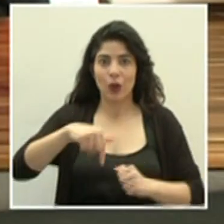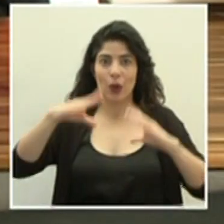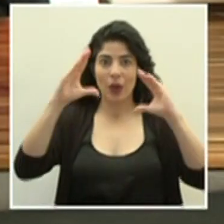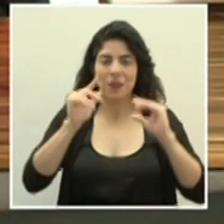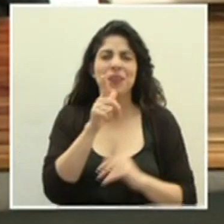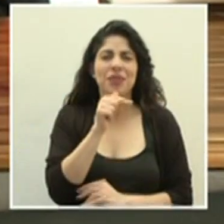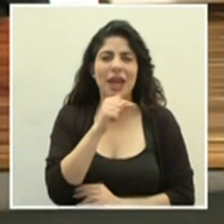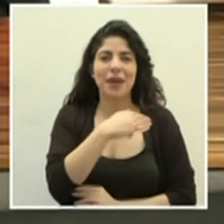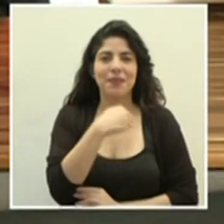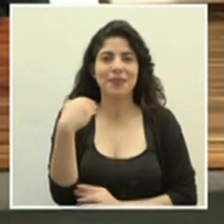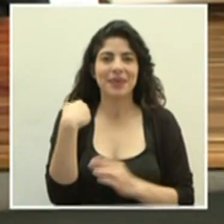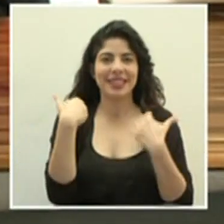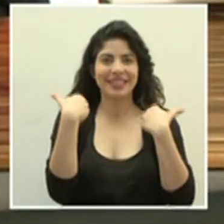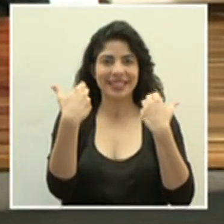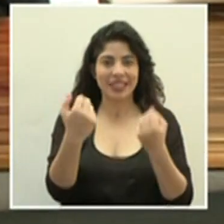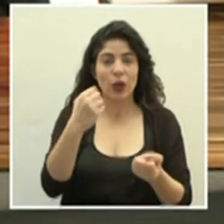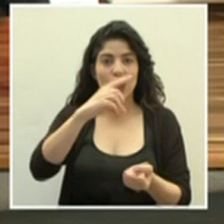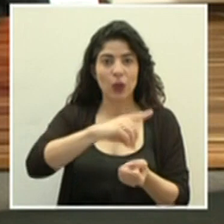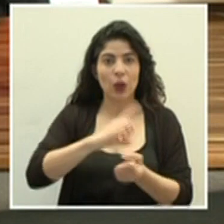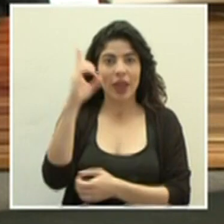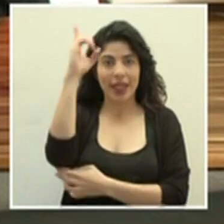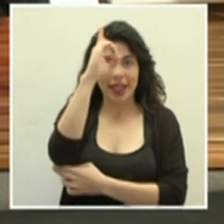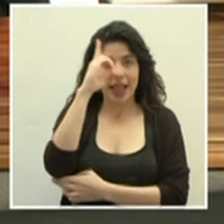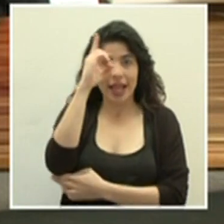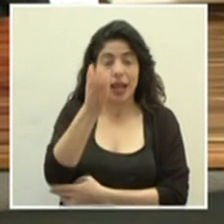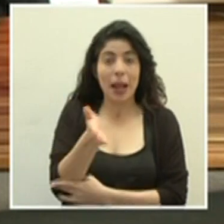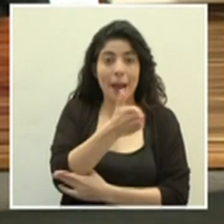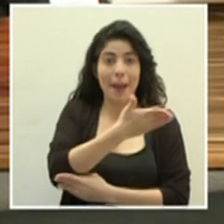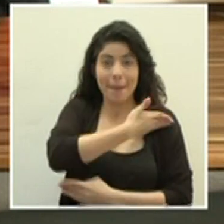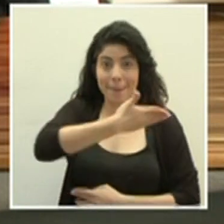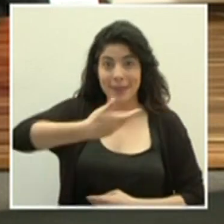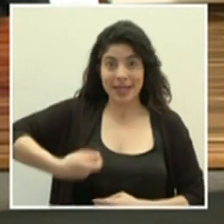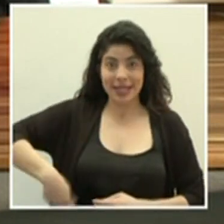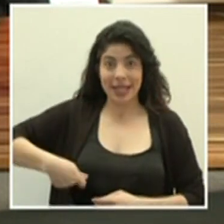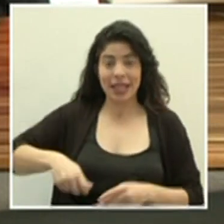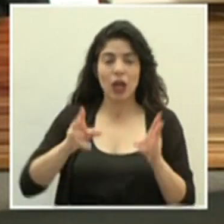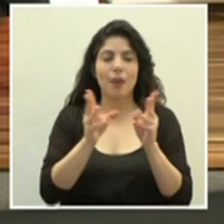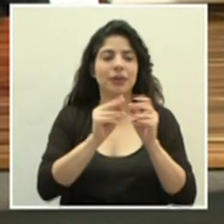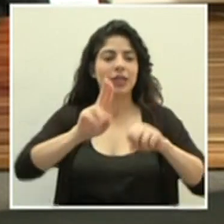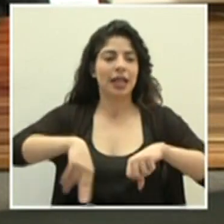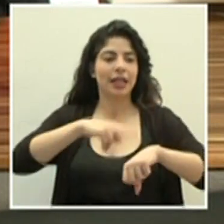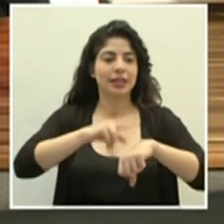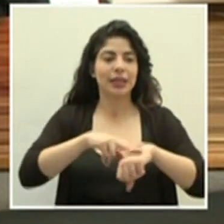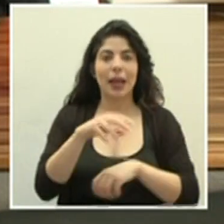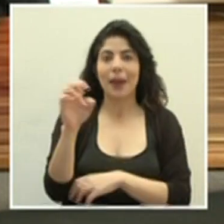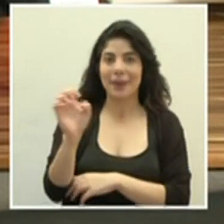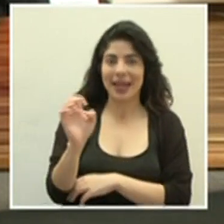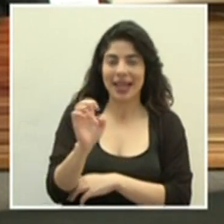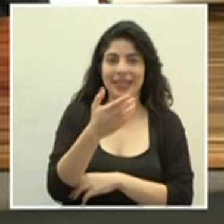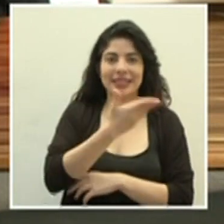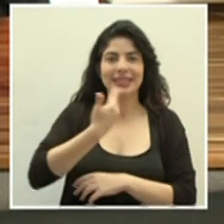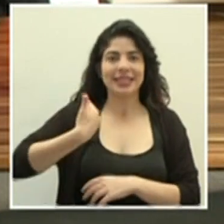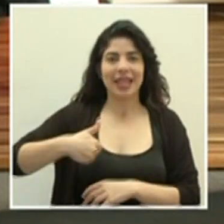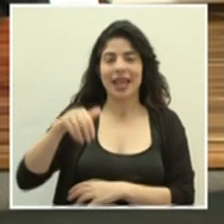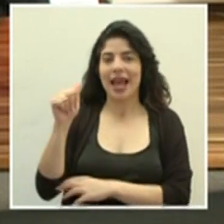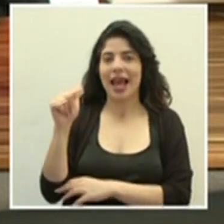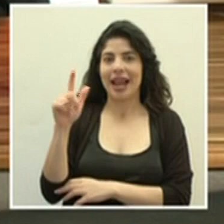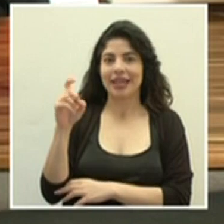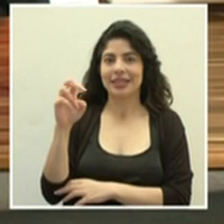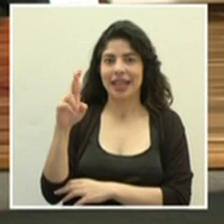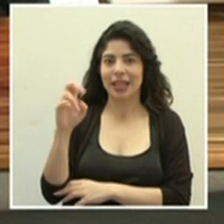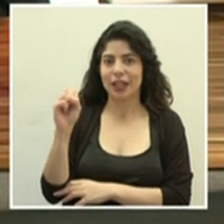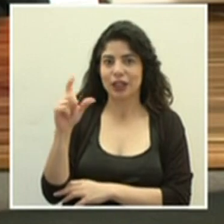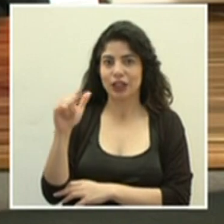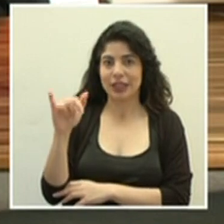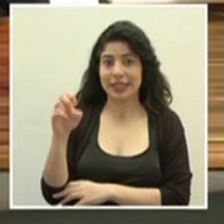el ministro de Salud, el doctor Daniel Salas, y el presidente de la Comisión Nacional de Emergencias, el señor Alexander Solís.